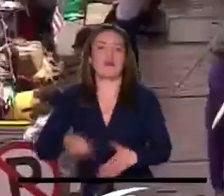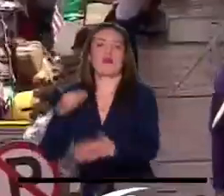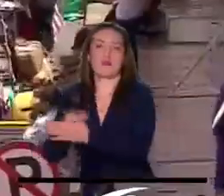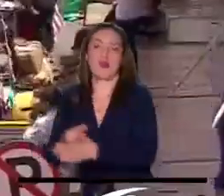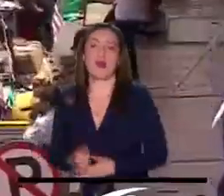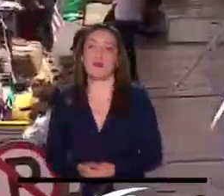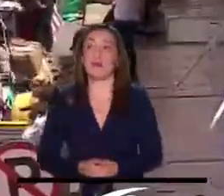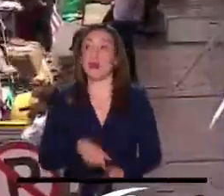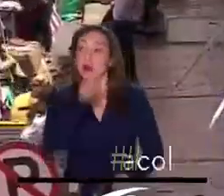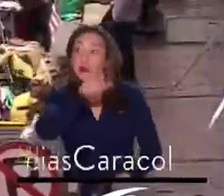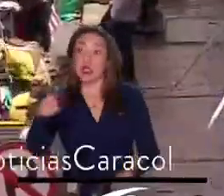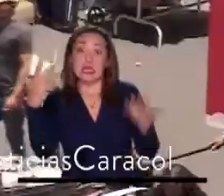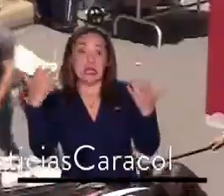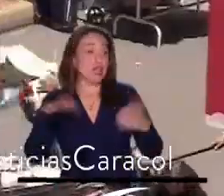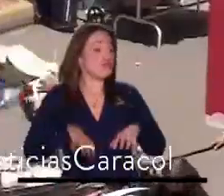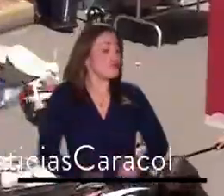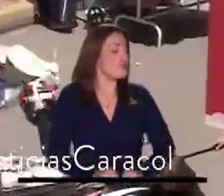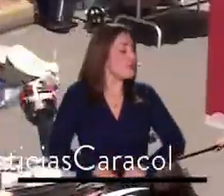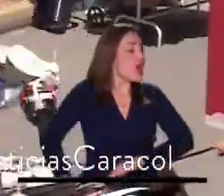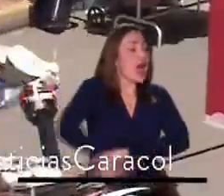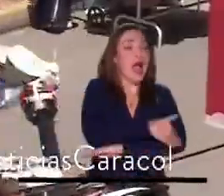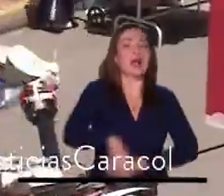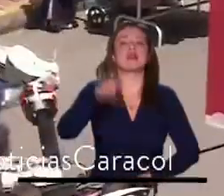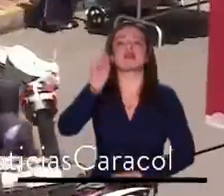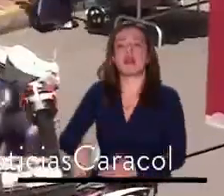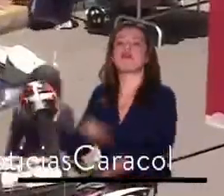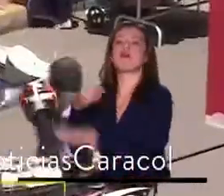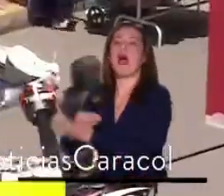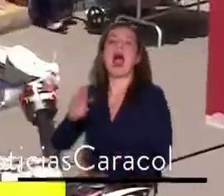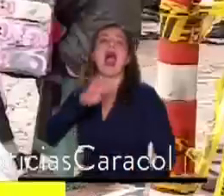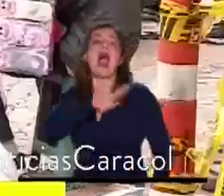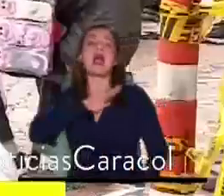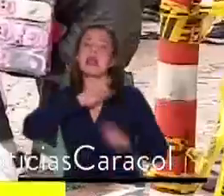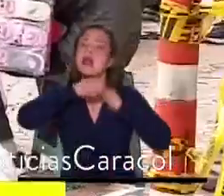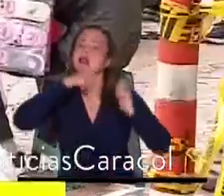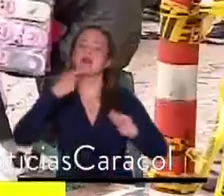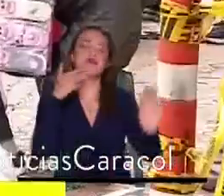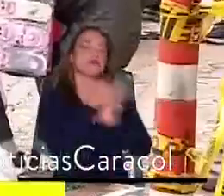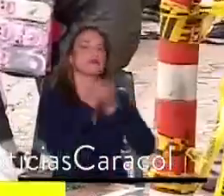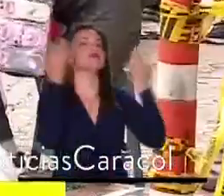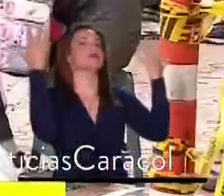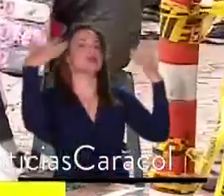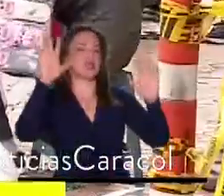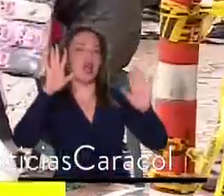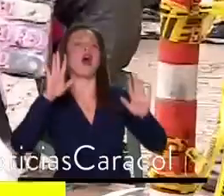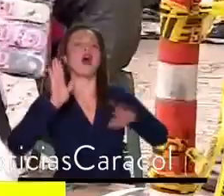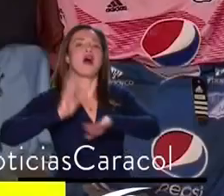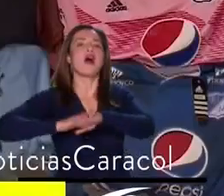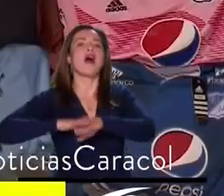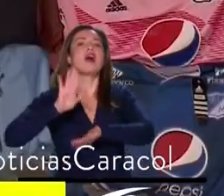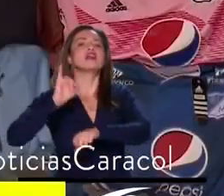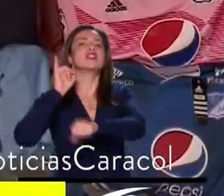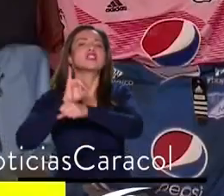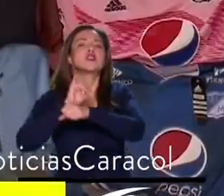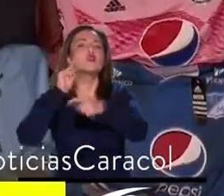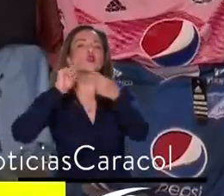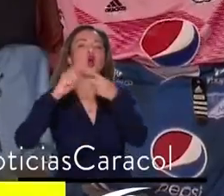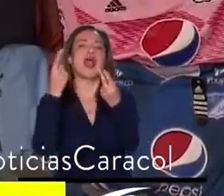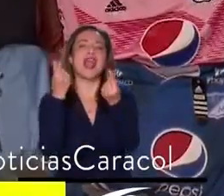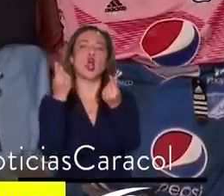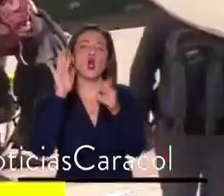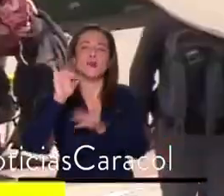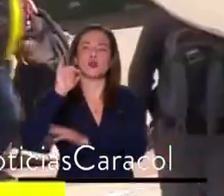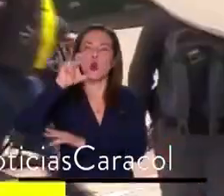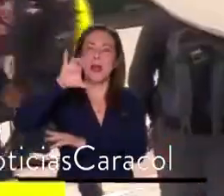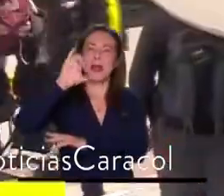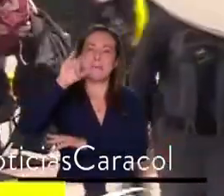El que quiere usar el espacio público tendrá que pagar. La alcaldesa de Bogotá, Claudia López, ya le dio instrucciones al Instituto para la Economía Social, IPES,